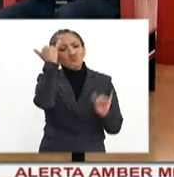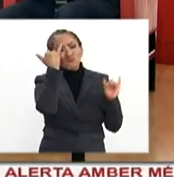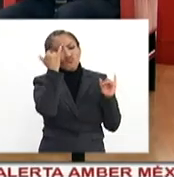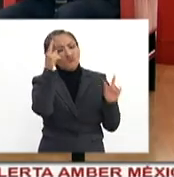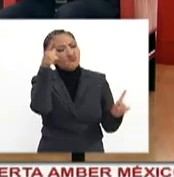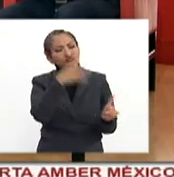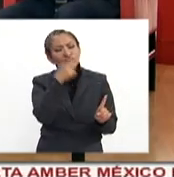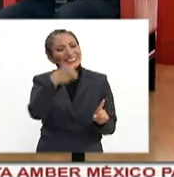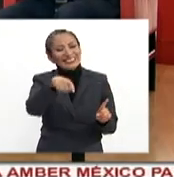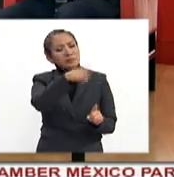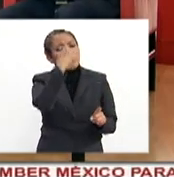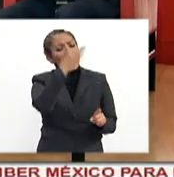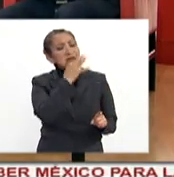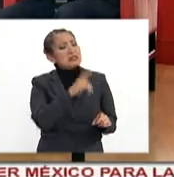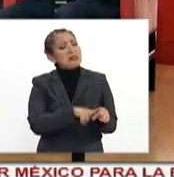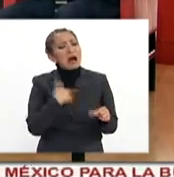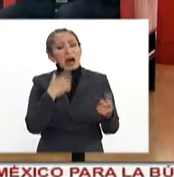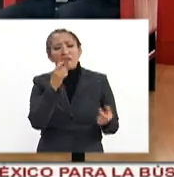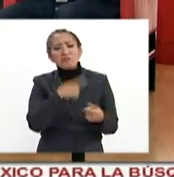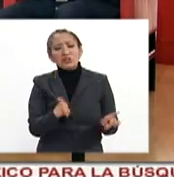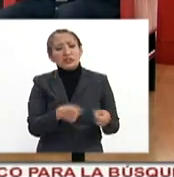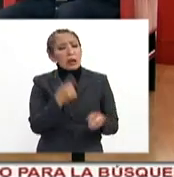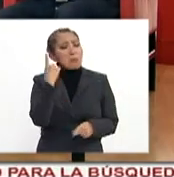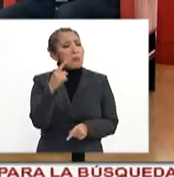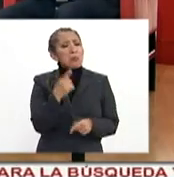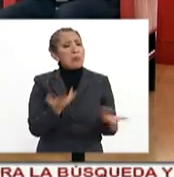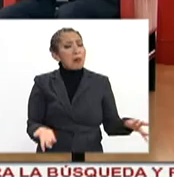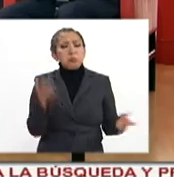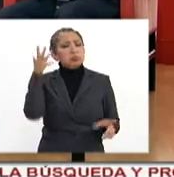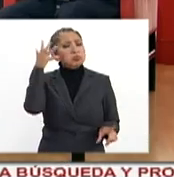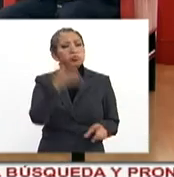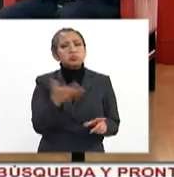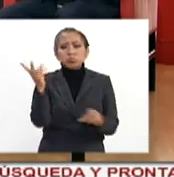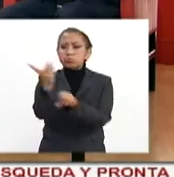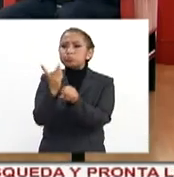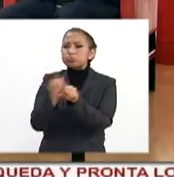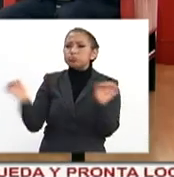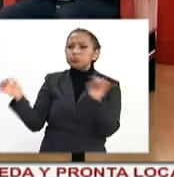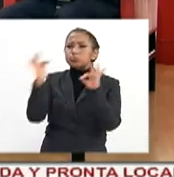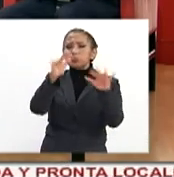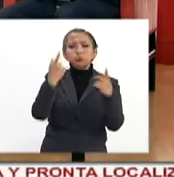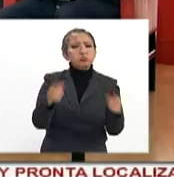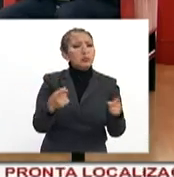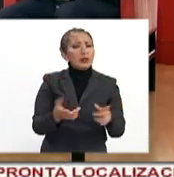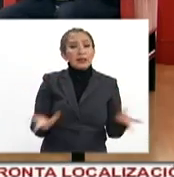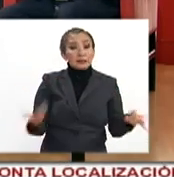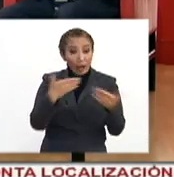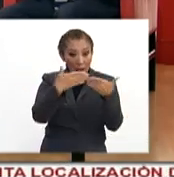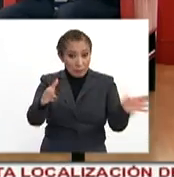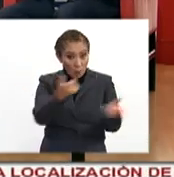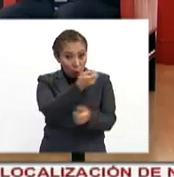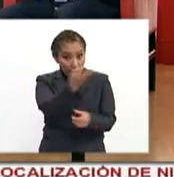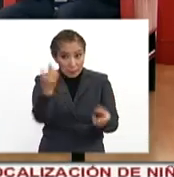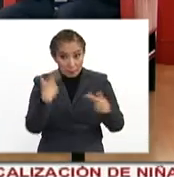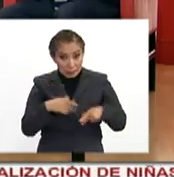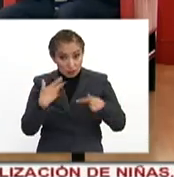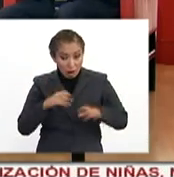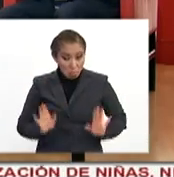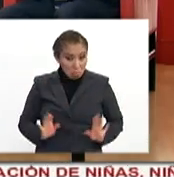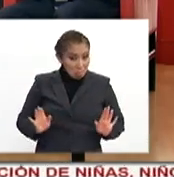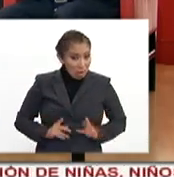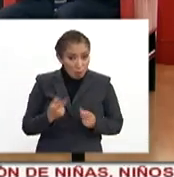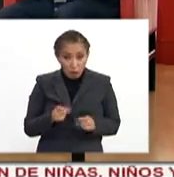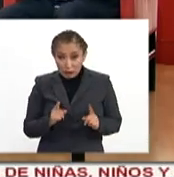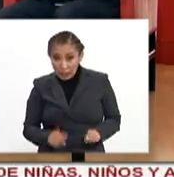el objetivo de este festival, de esta fiesta musical, ¿cuál es al invitar los músicos? Es decir, ¿se abre a cualquier tipo de